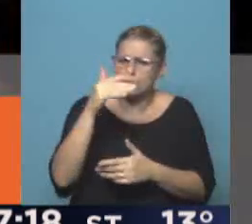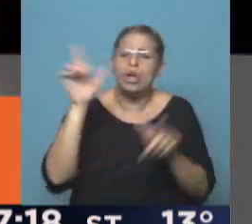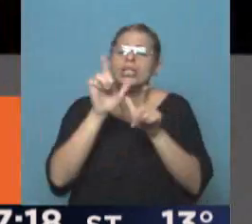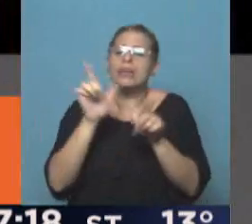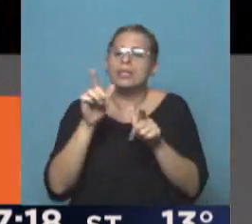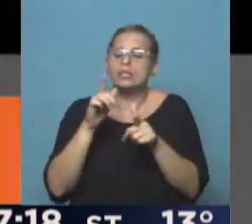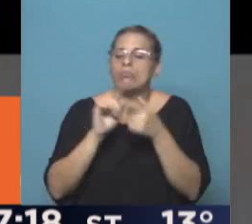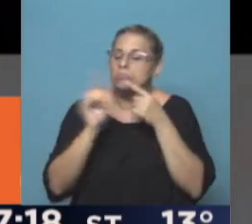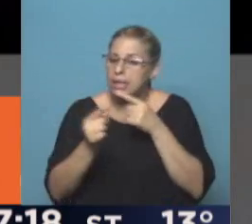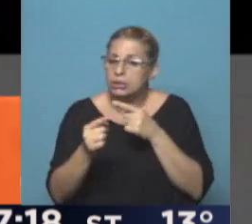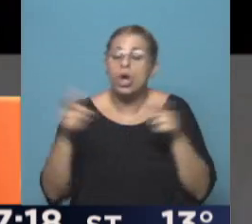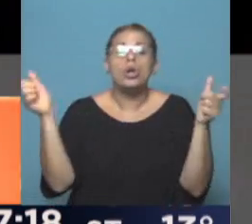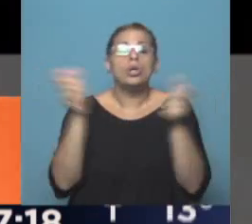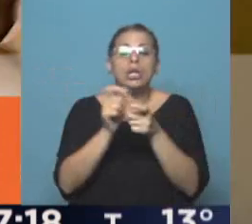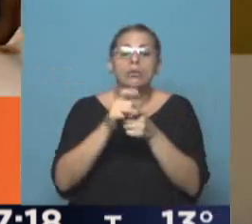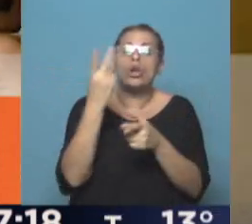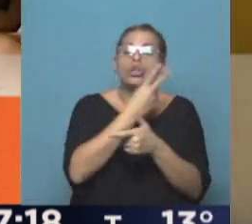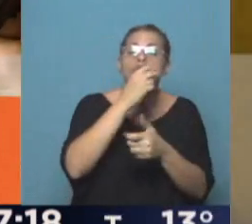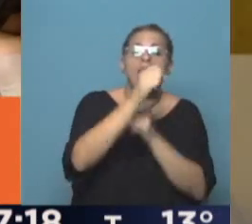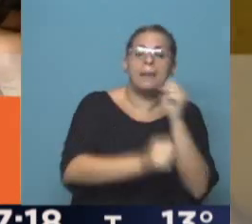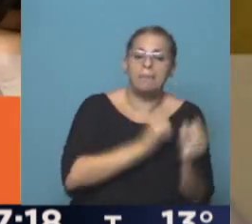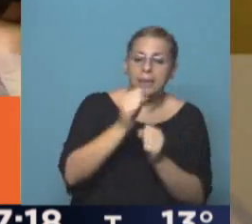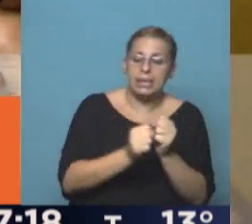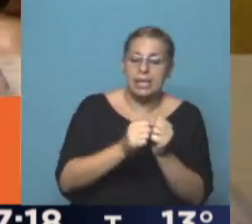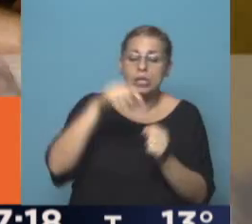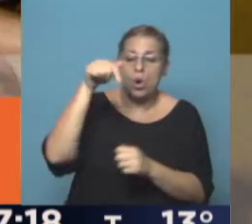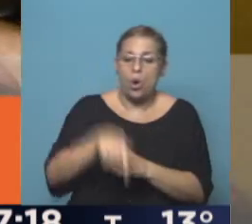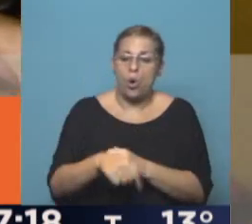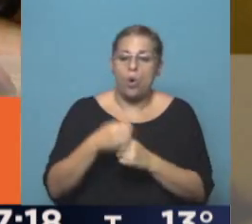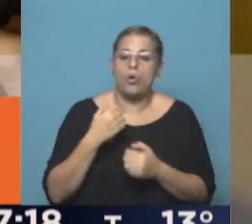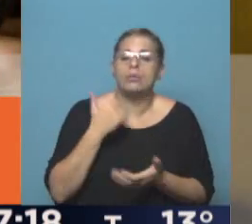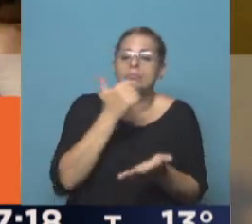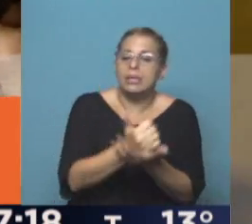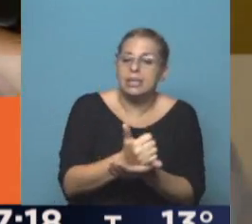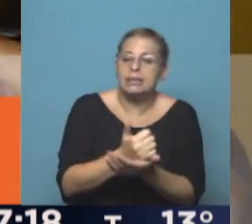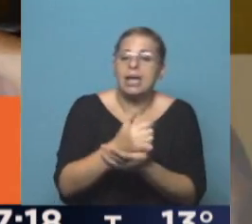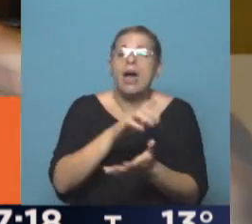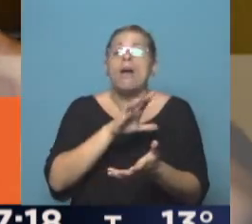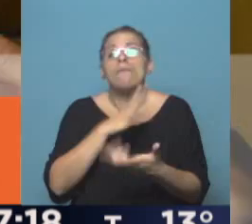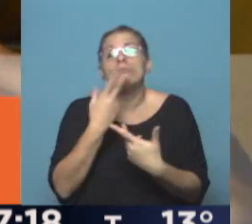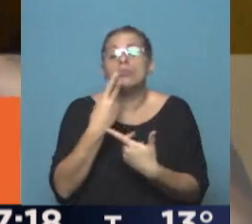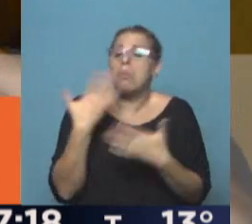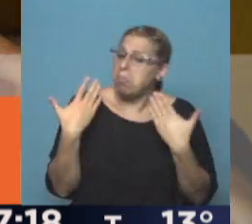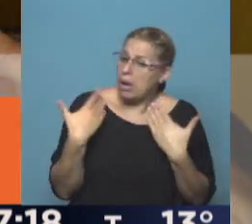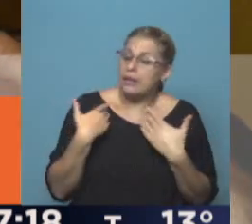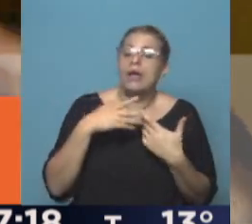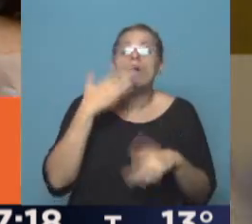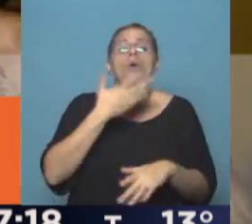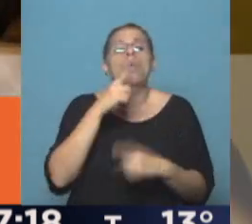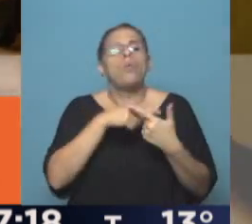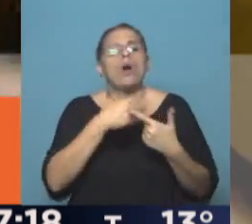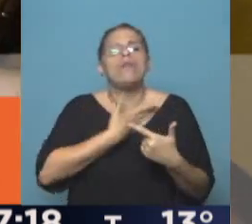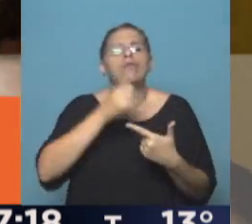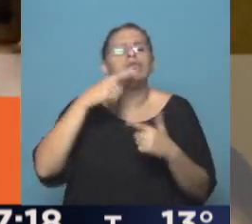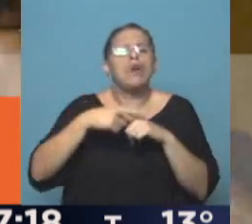televisión. Las reuniones con las dos empresas que hoy se presentan como las mejores alternativas. Estamos hablando de Turner Fox y